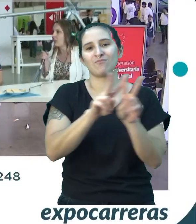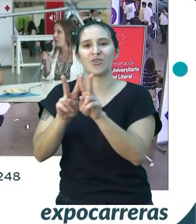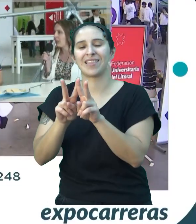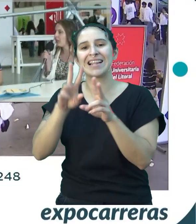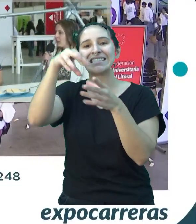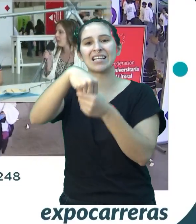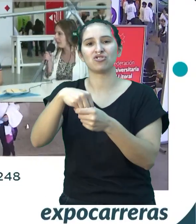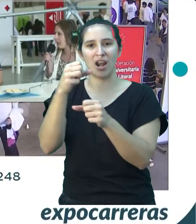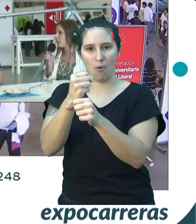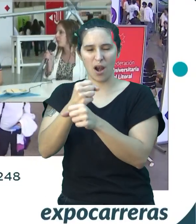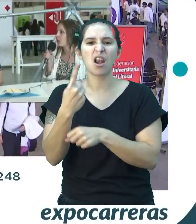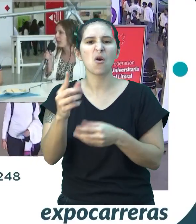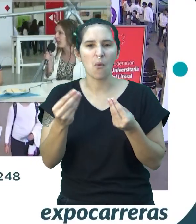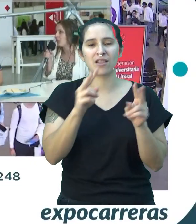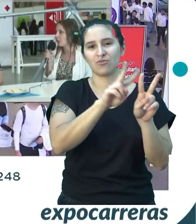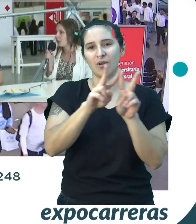es